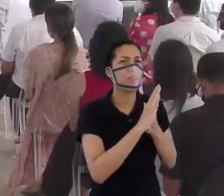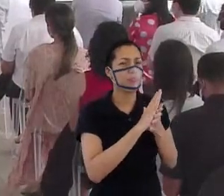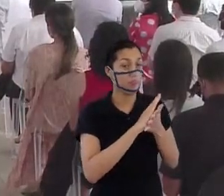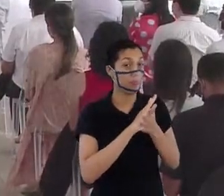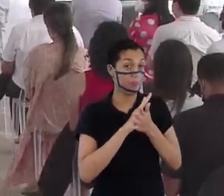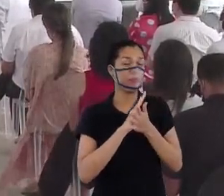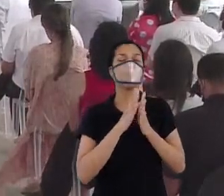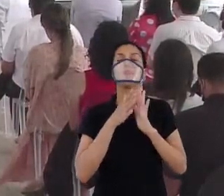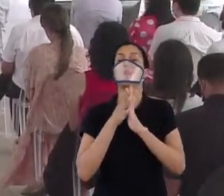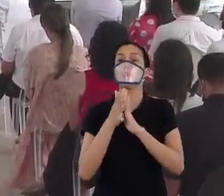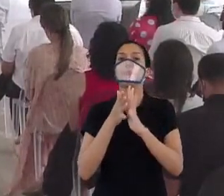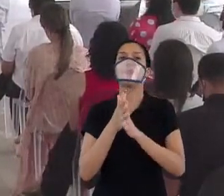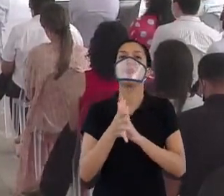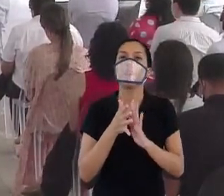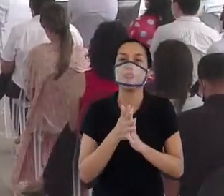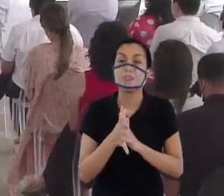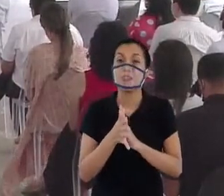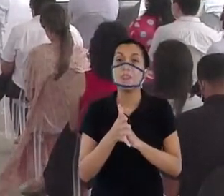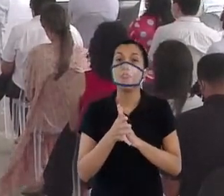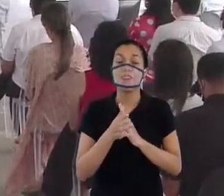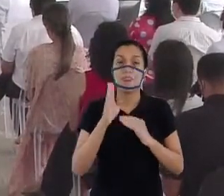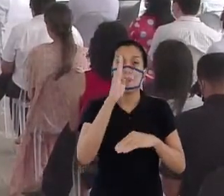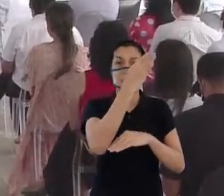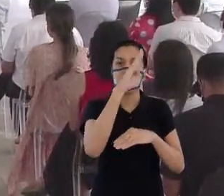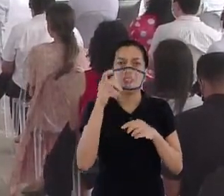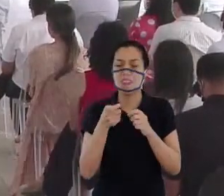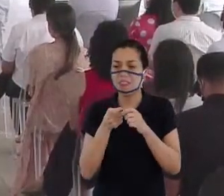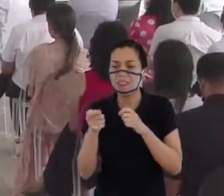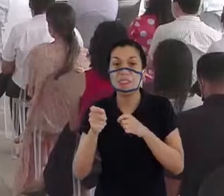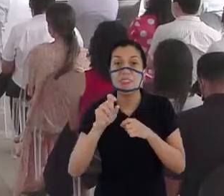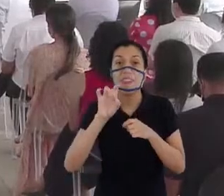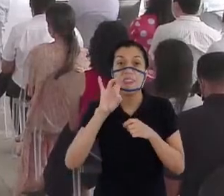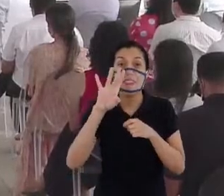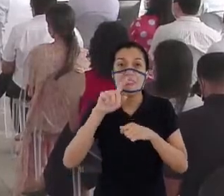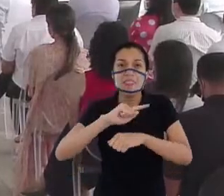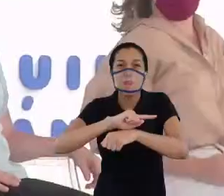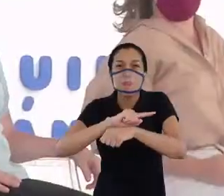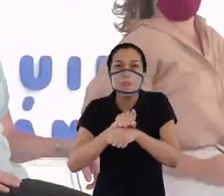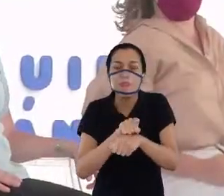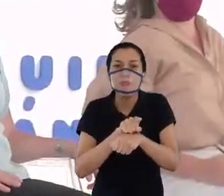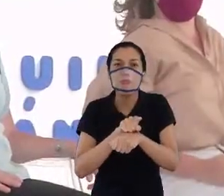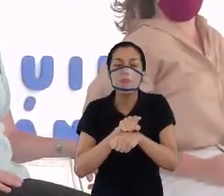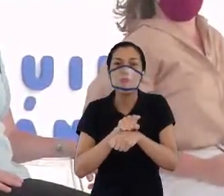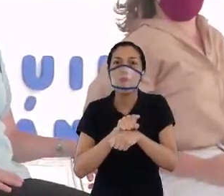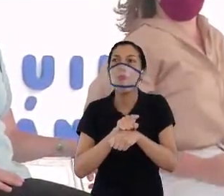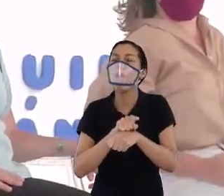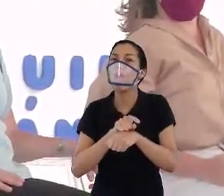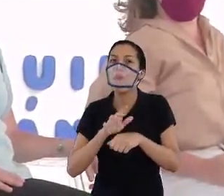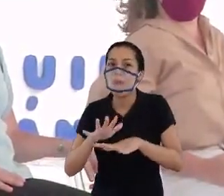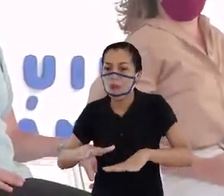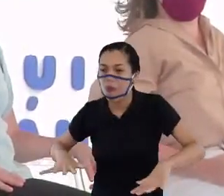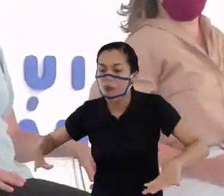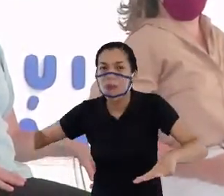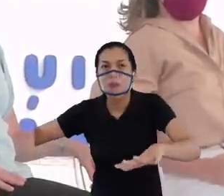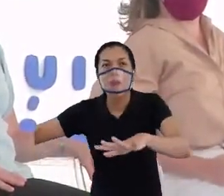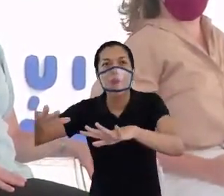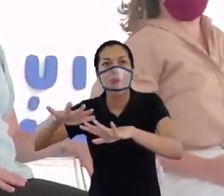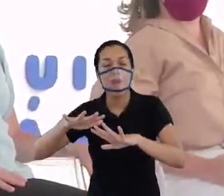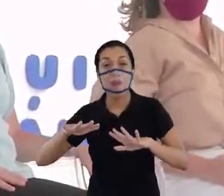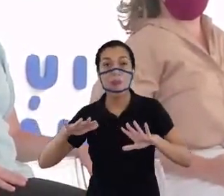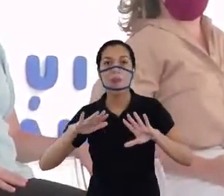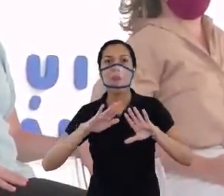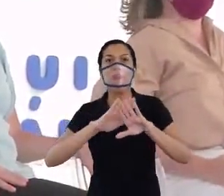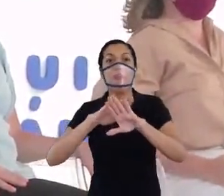15 minutos de Barranquilla tenemos toda una magia que también vamos a ofrecer a inversionistas y a